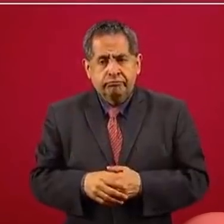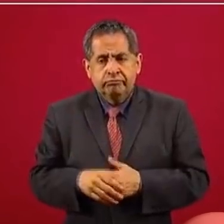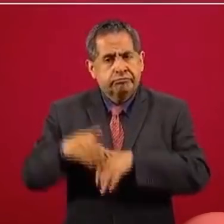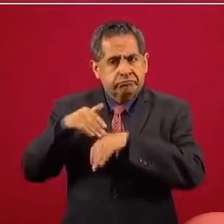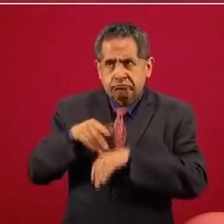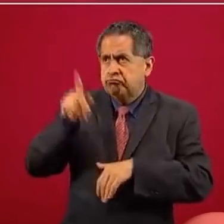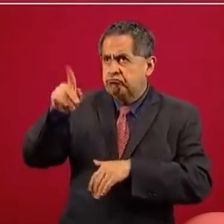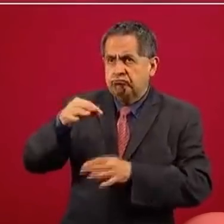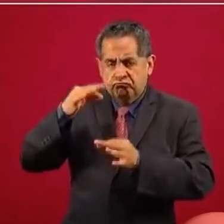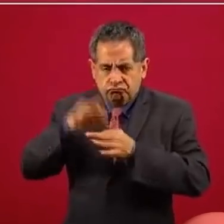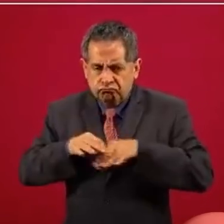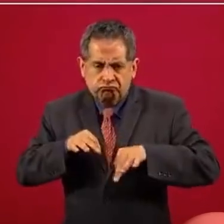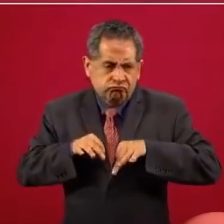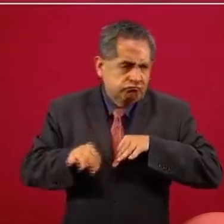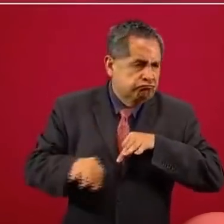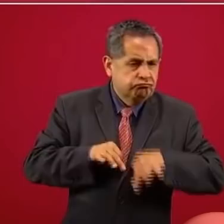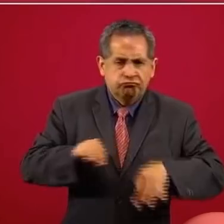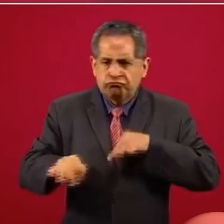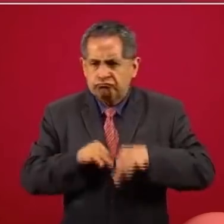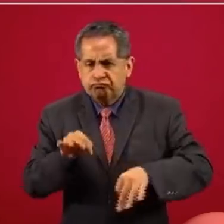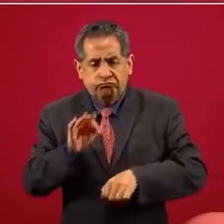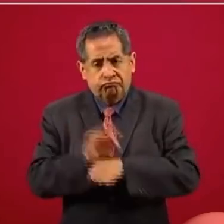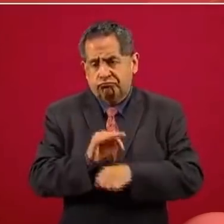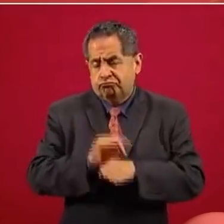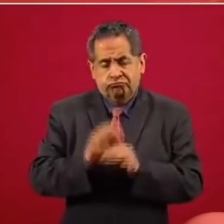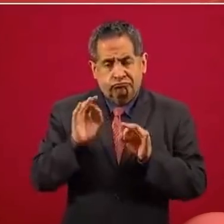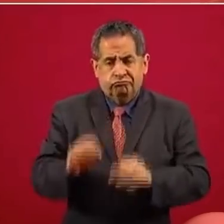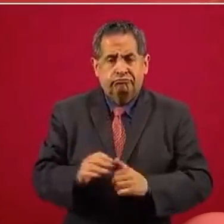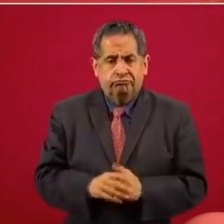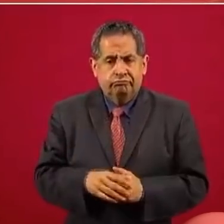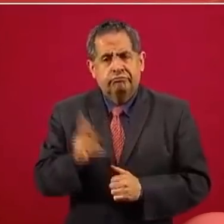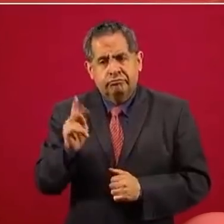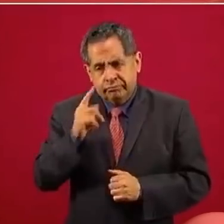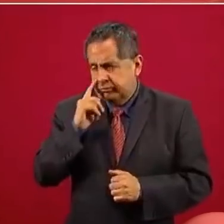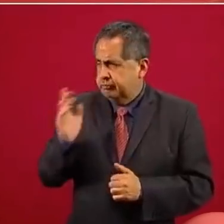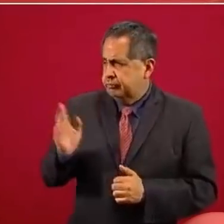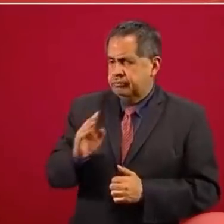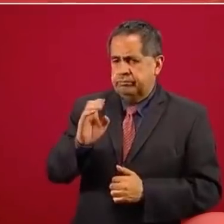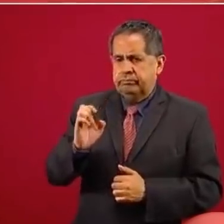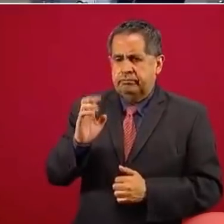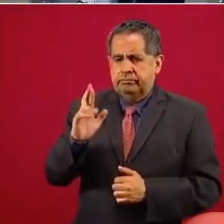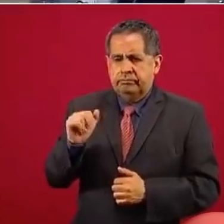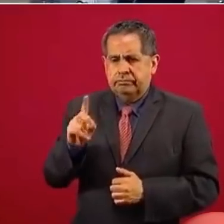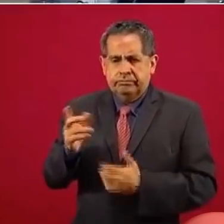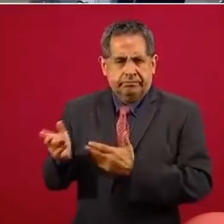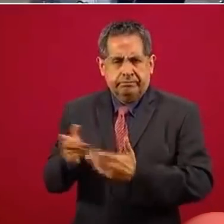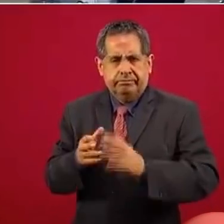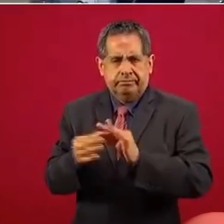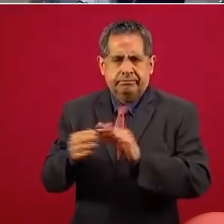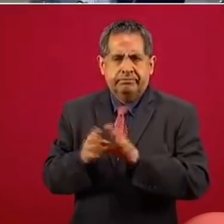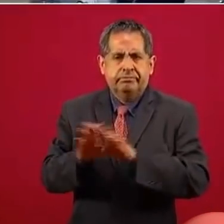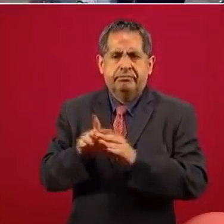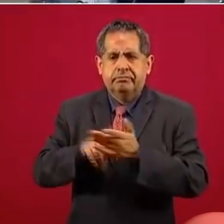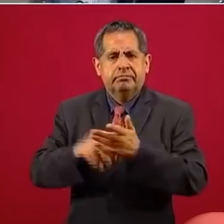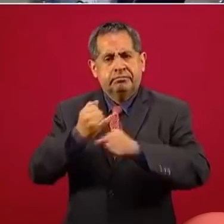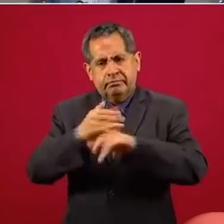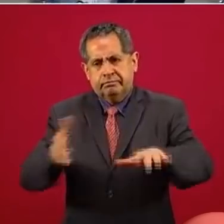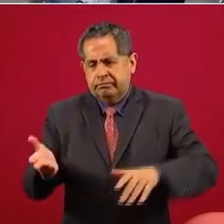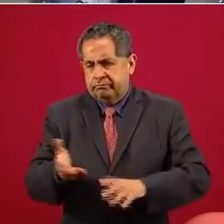aplican, que trabajan, pero a ver, Marcelo, ¿cómo